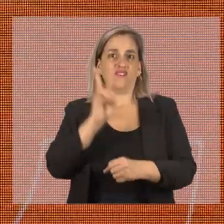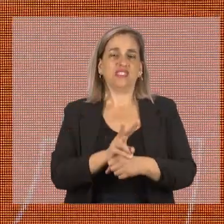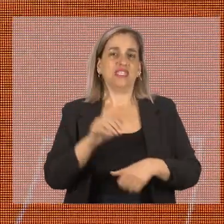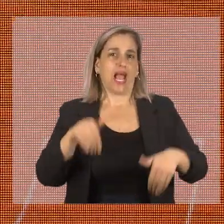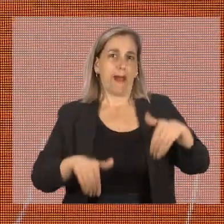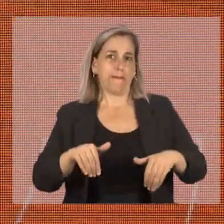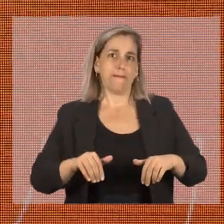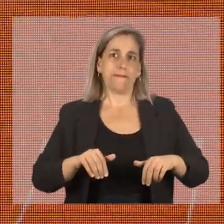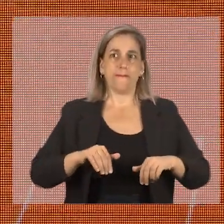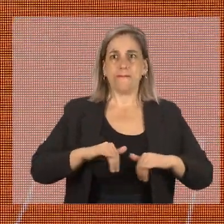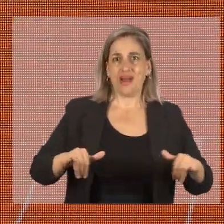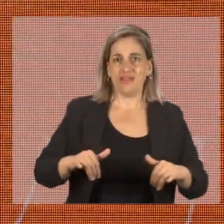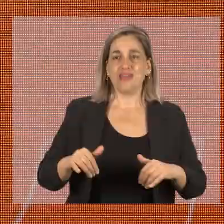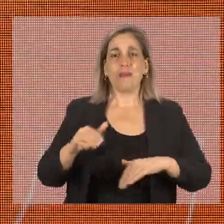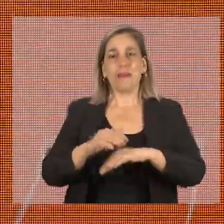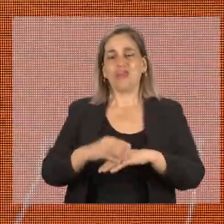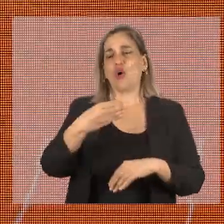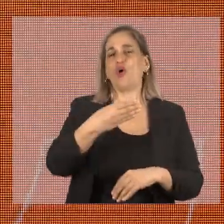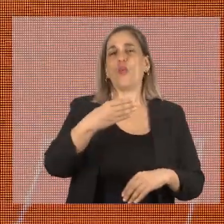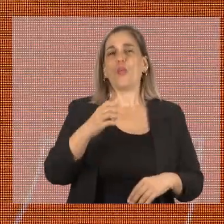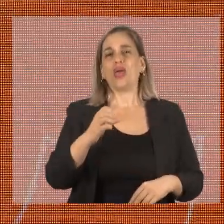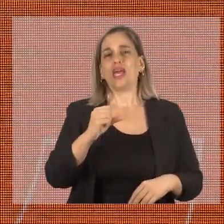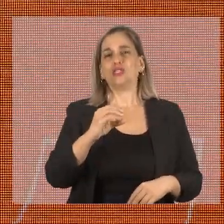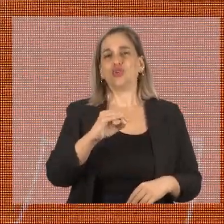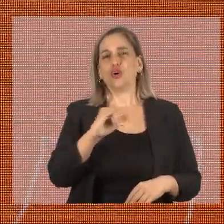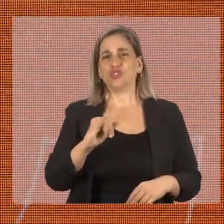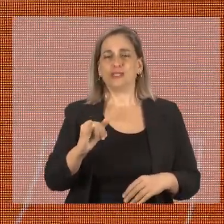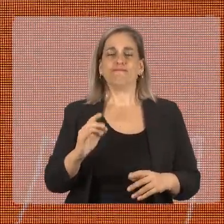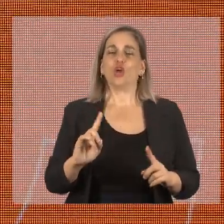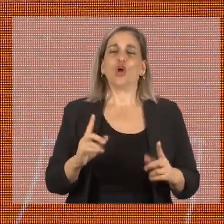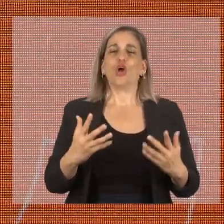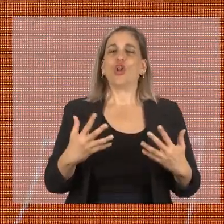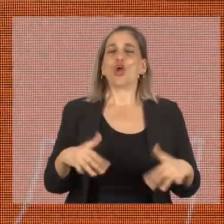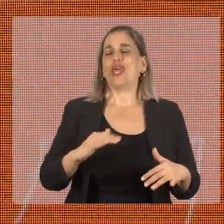electoral. Está mi amigo Guillermo Besosi acá. No quiero hacer